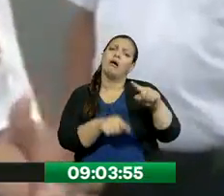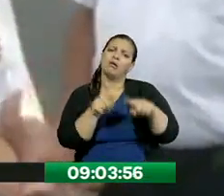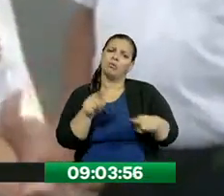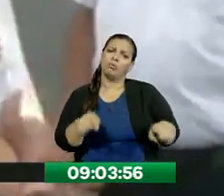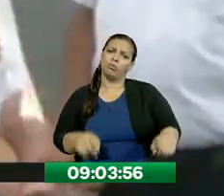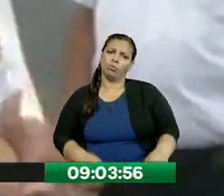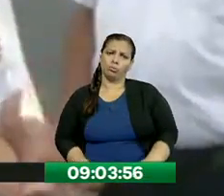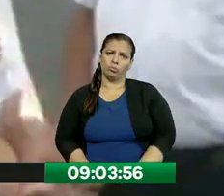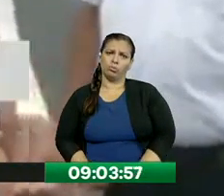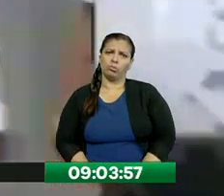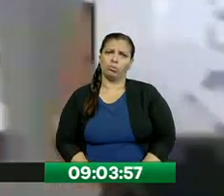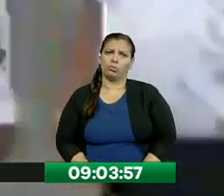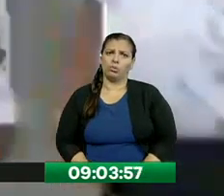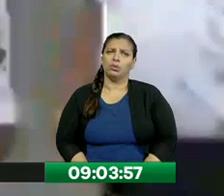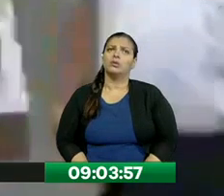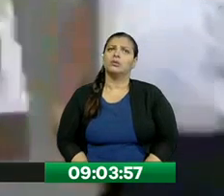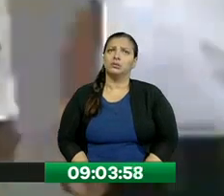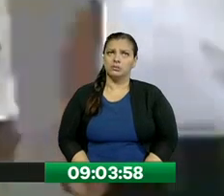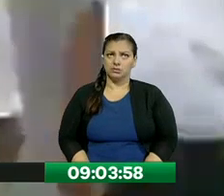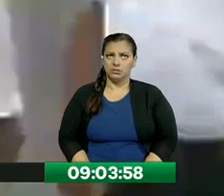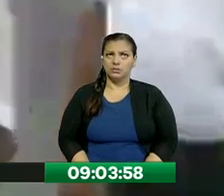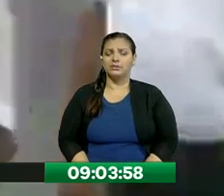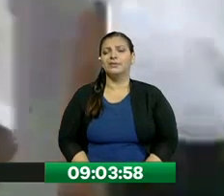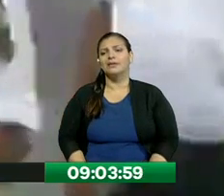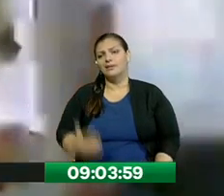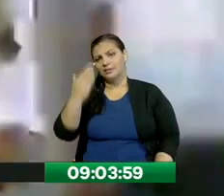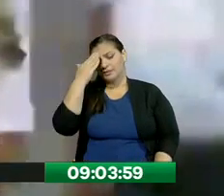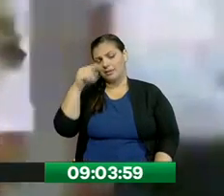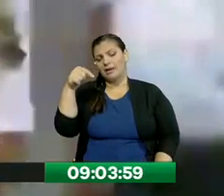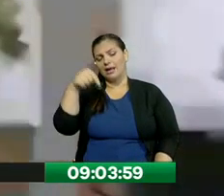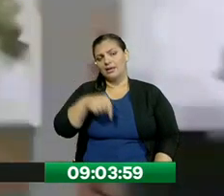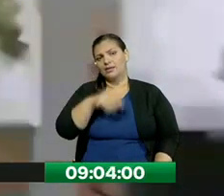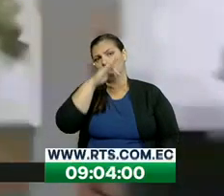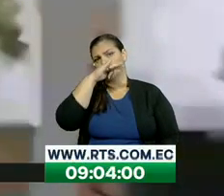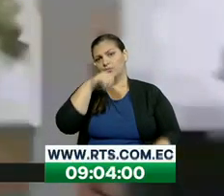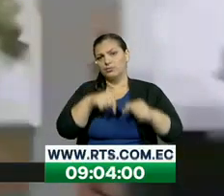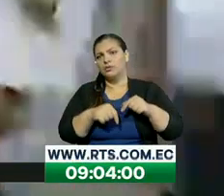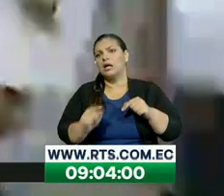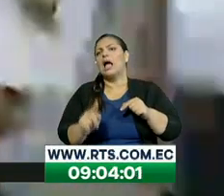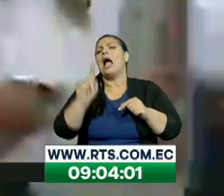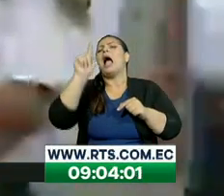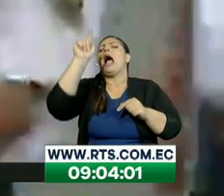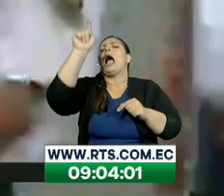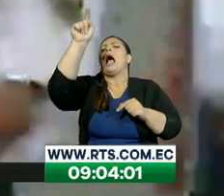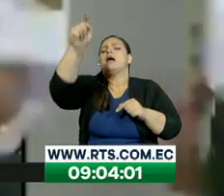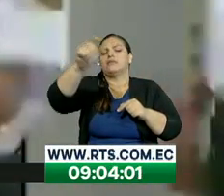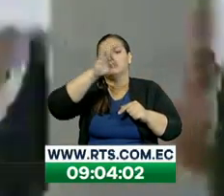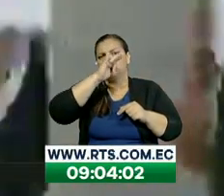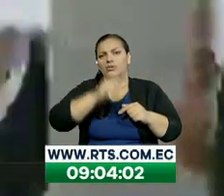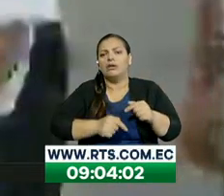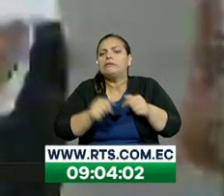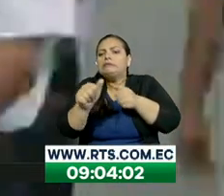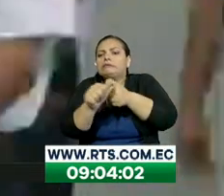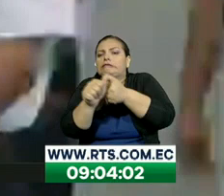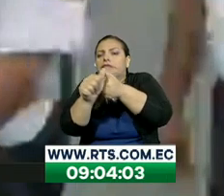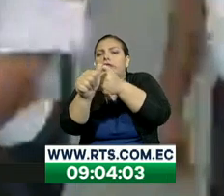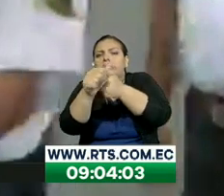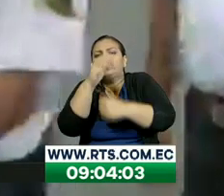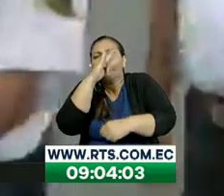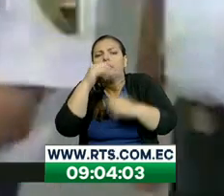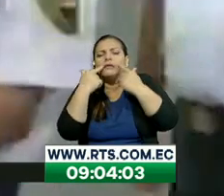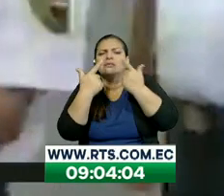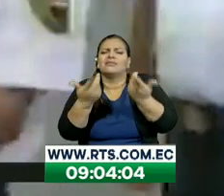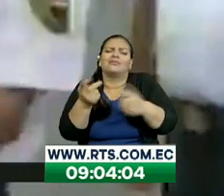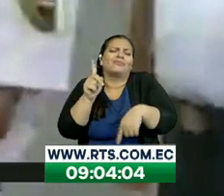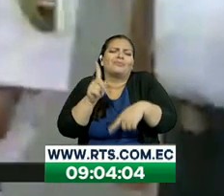por mucho frente, que no vamos a poder tener personal para ubicarlos en cada sector. Coronel Flores, desde Puerto Azul hasta a